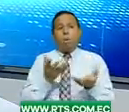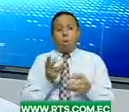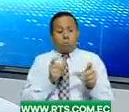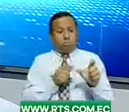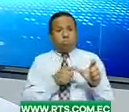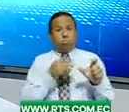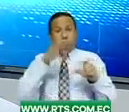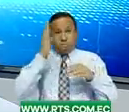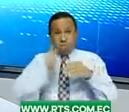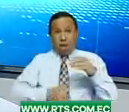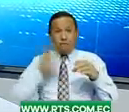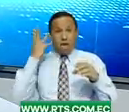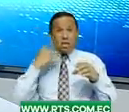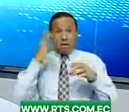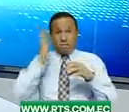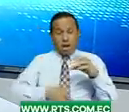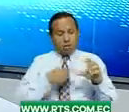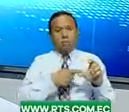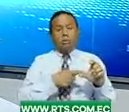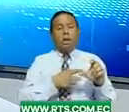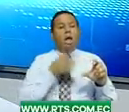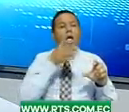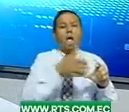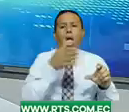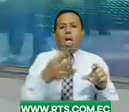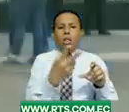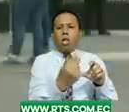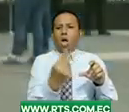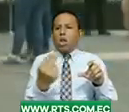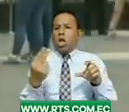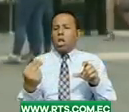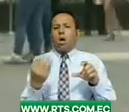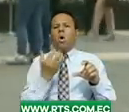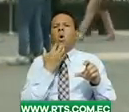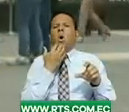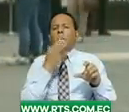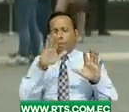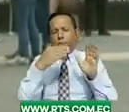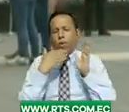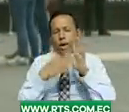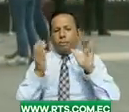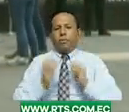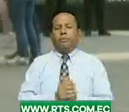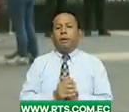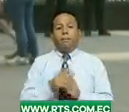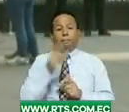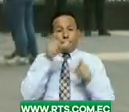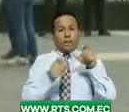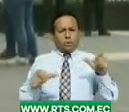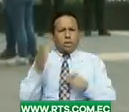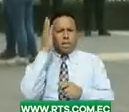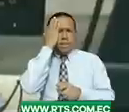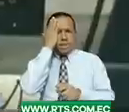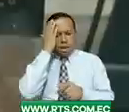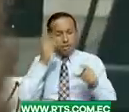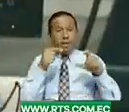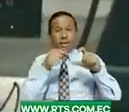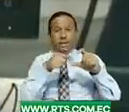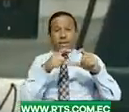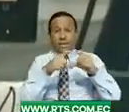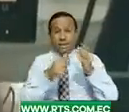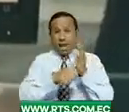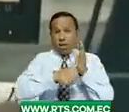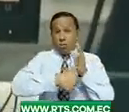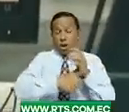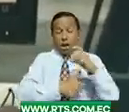Aunque en su mayoría las personas conocen que en la cédula de identidad existe una fecha de expedición y otra de expiración del documento, muy pocos